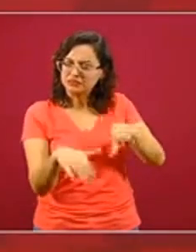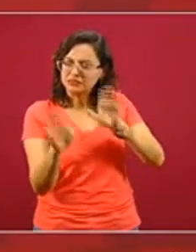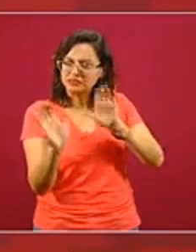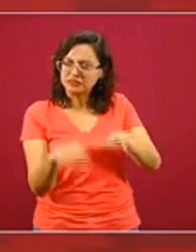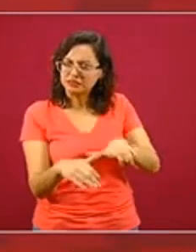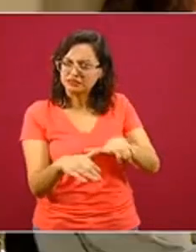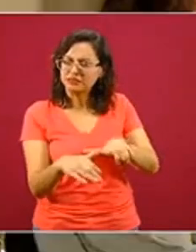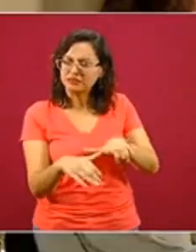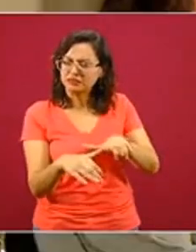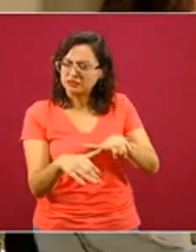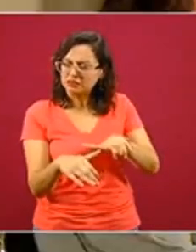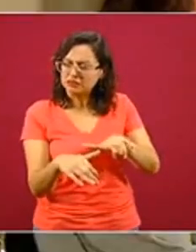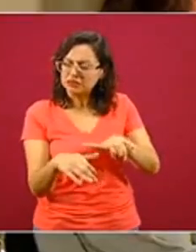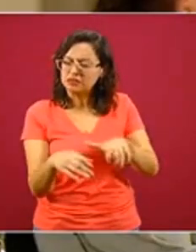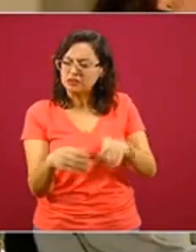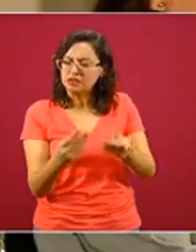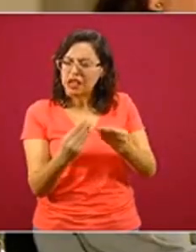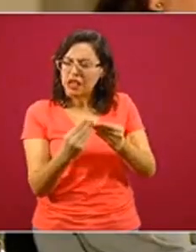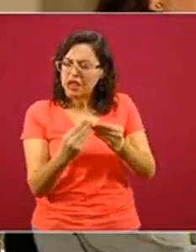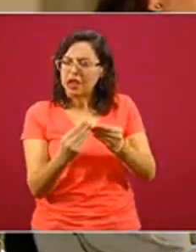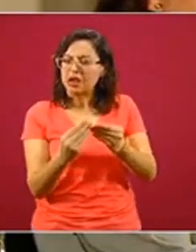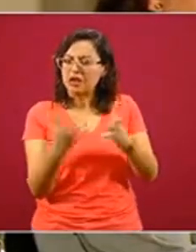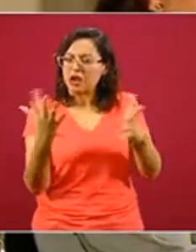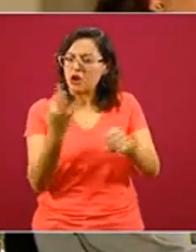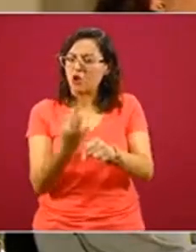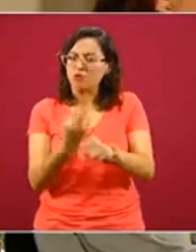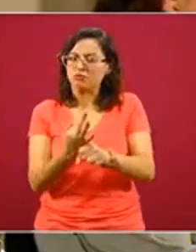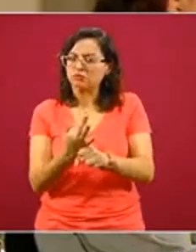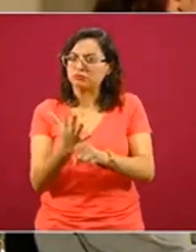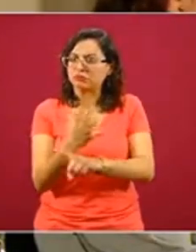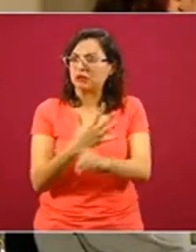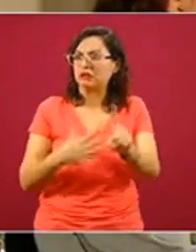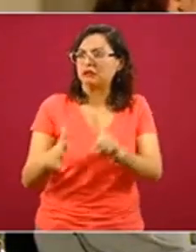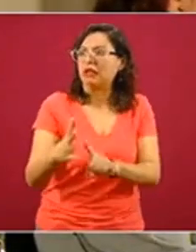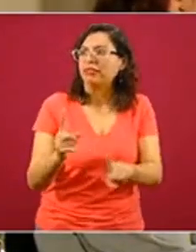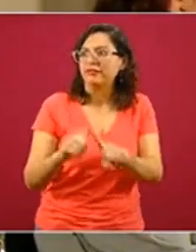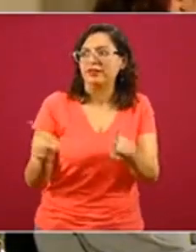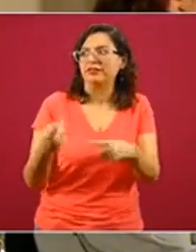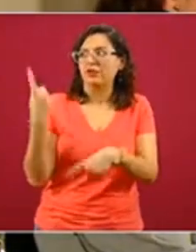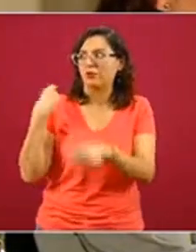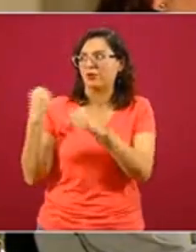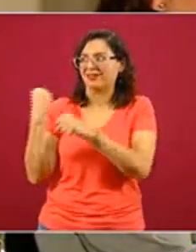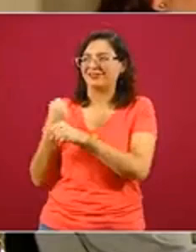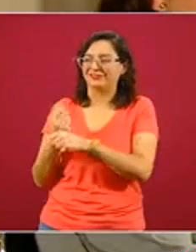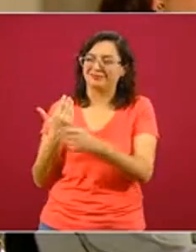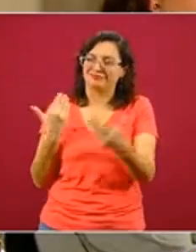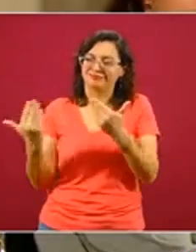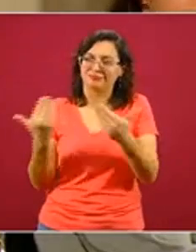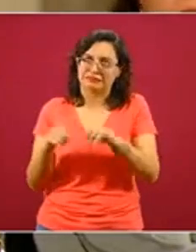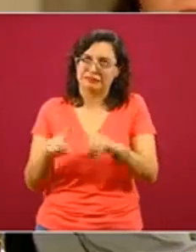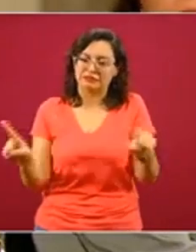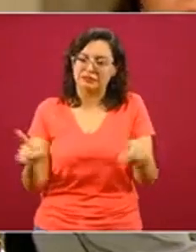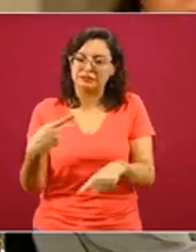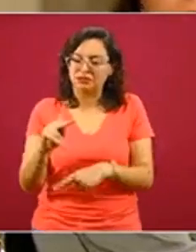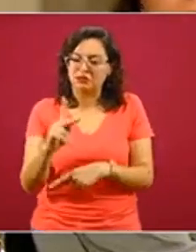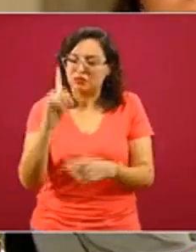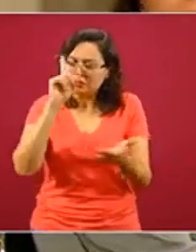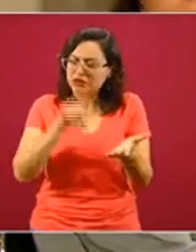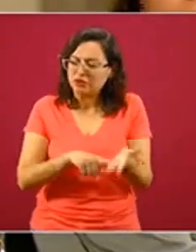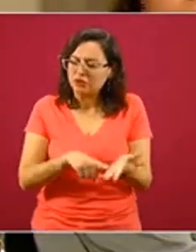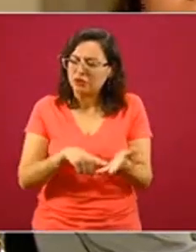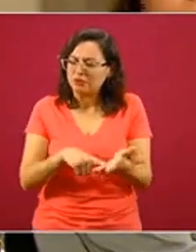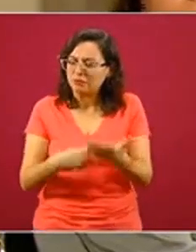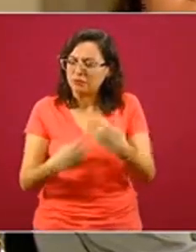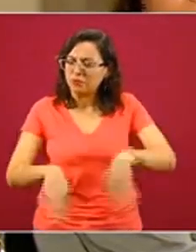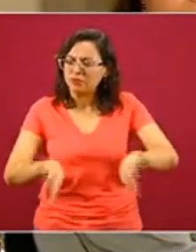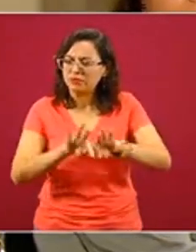bueno, obviamente estamos en un escenario completamente distinto a lo que vivíamos hace un año, pero creo que sí sería importante mencionar cuál es el proyecto,